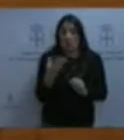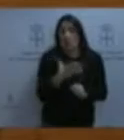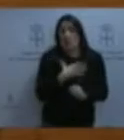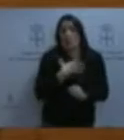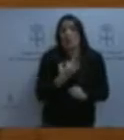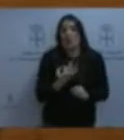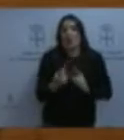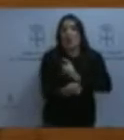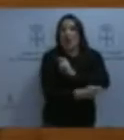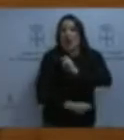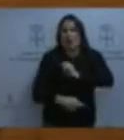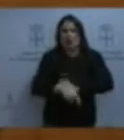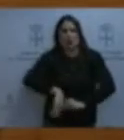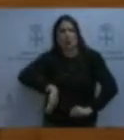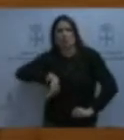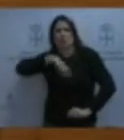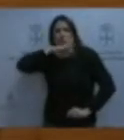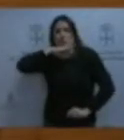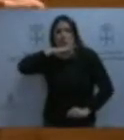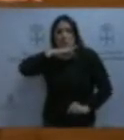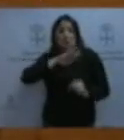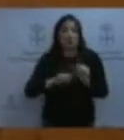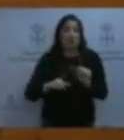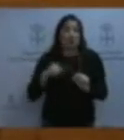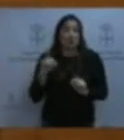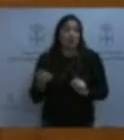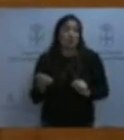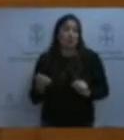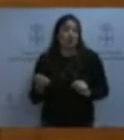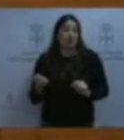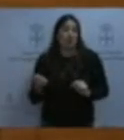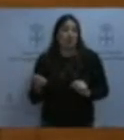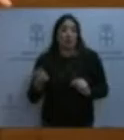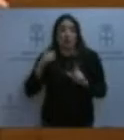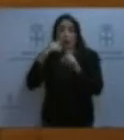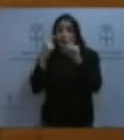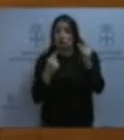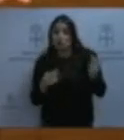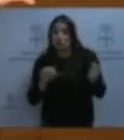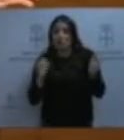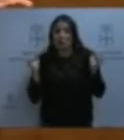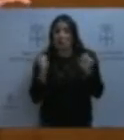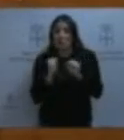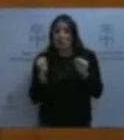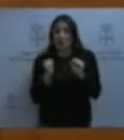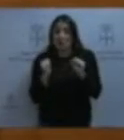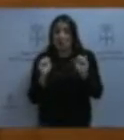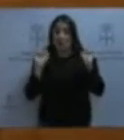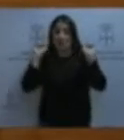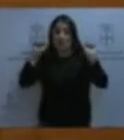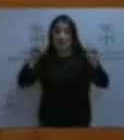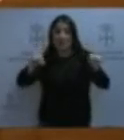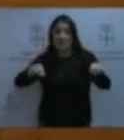en agosto a tope y luego en el otoño o en el invierno no